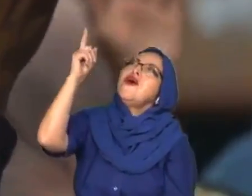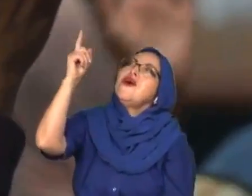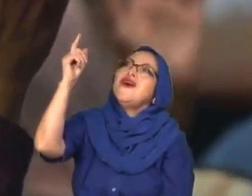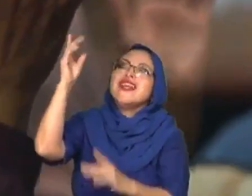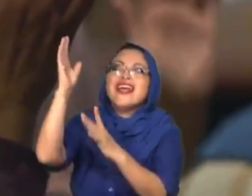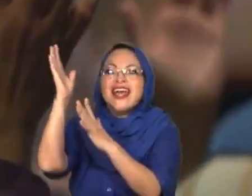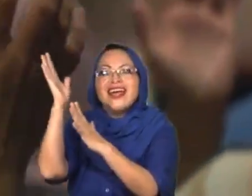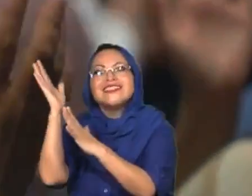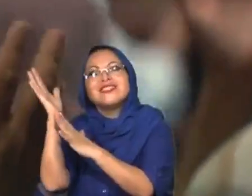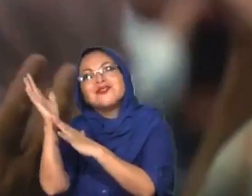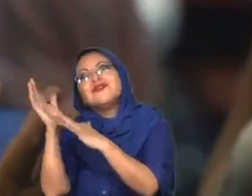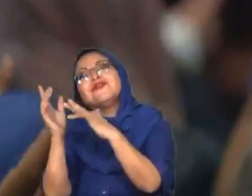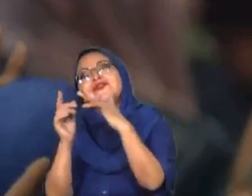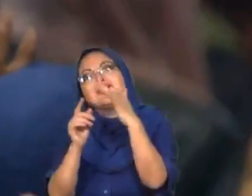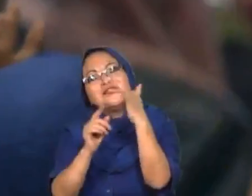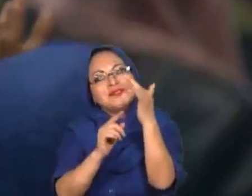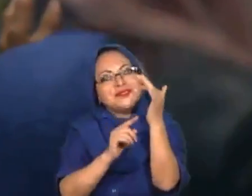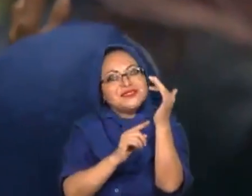Señor